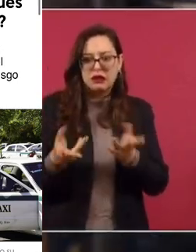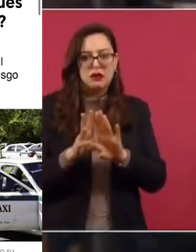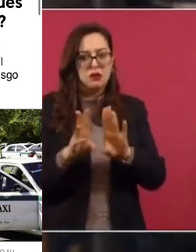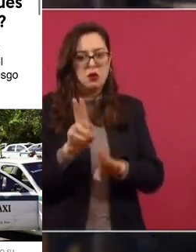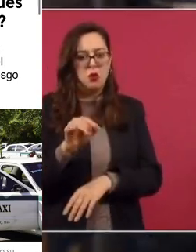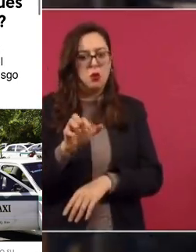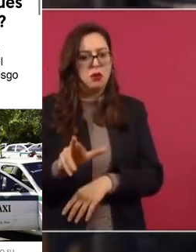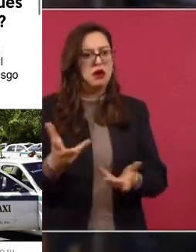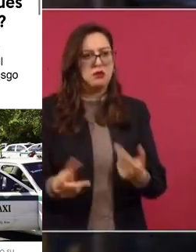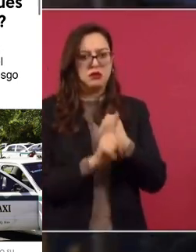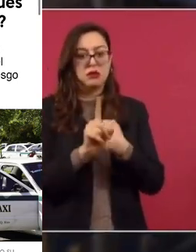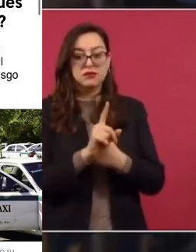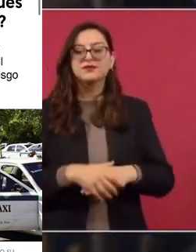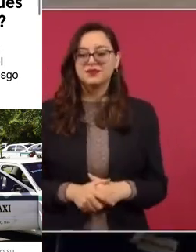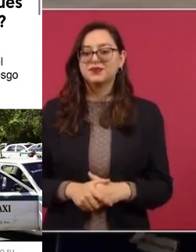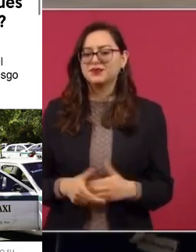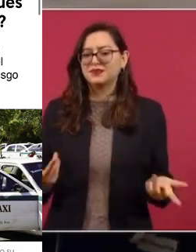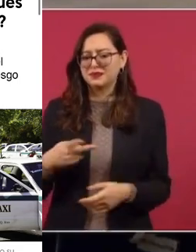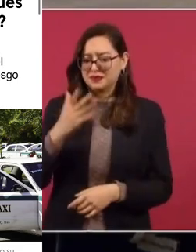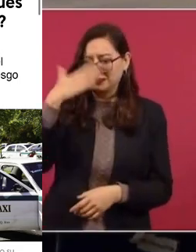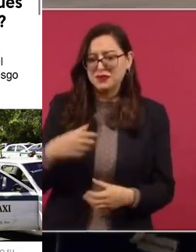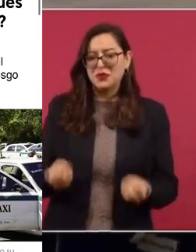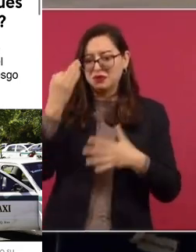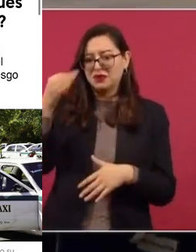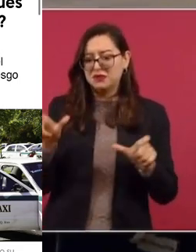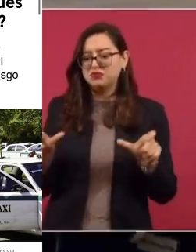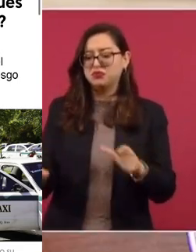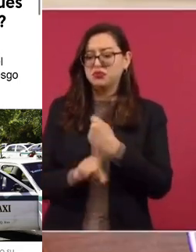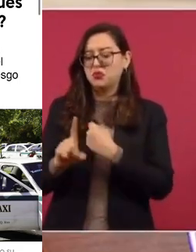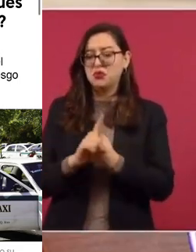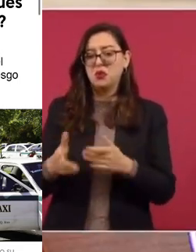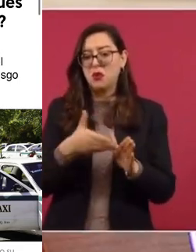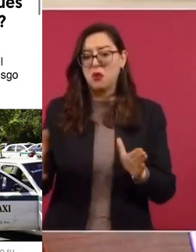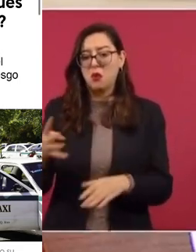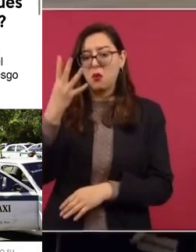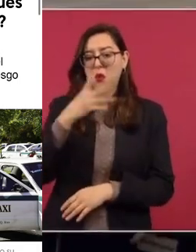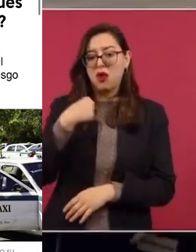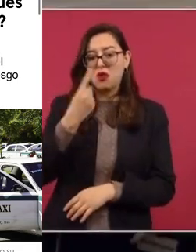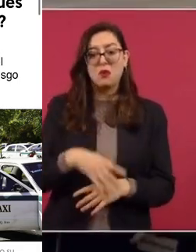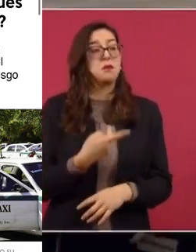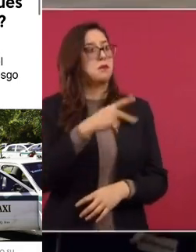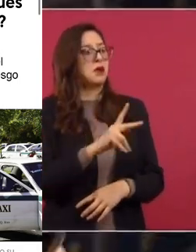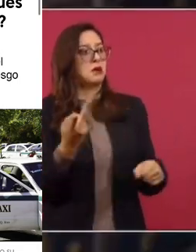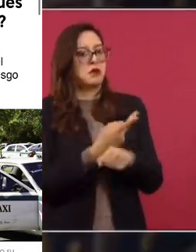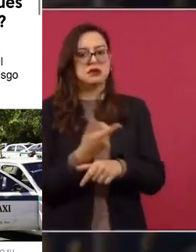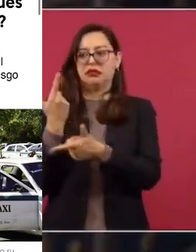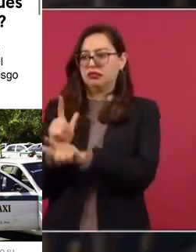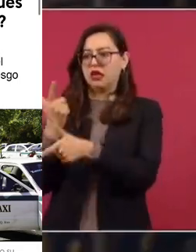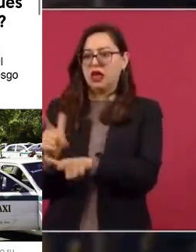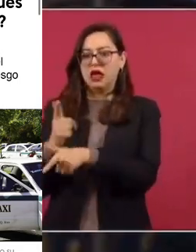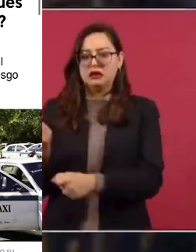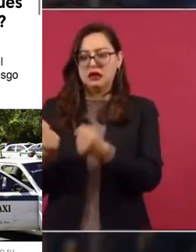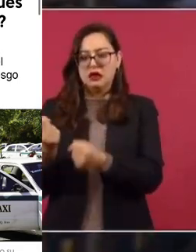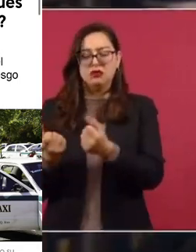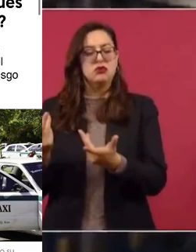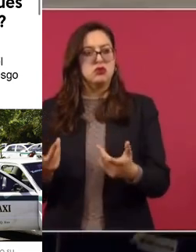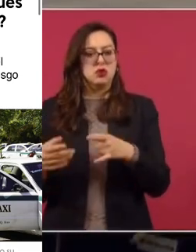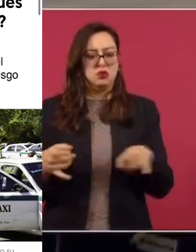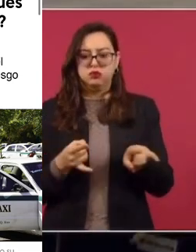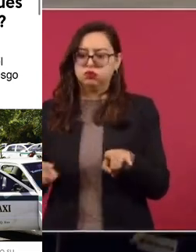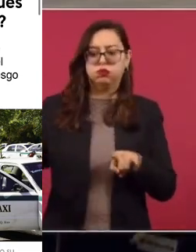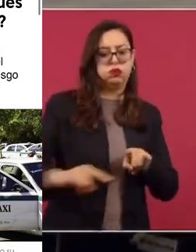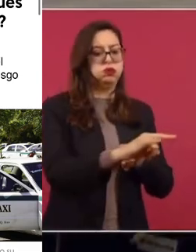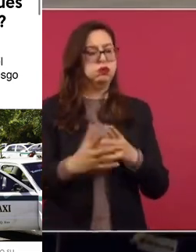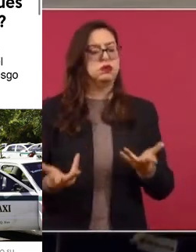pero ¿saben cuánto tiempo duró el bloqueo? 4 horas. No, cuando los detienen los taxistas, que los acorralan. Sí, sí, los dejan ir. Hubo un